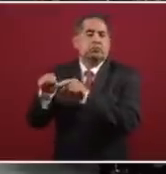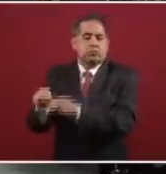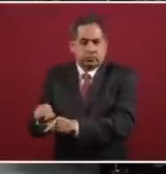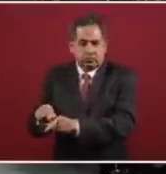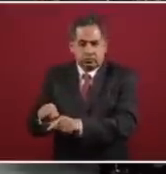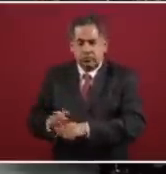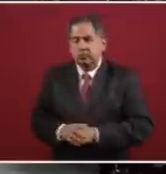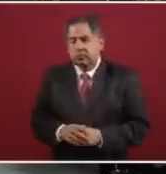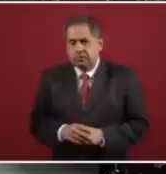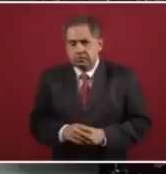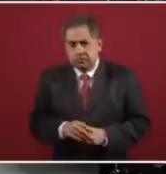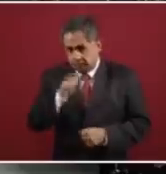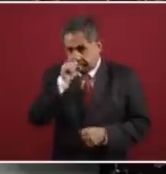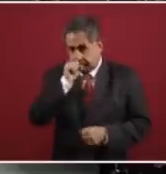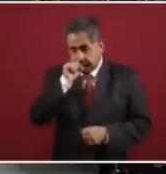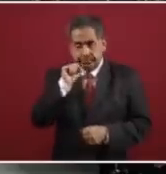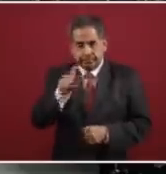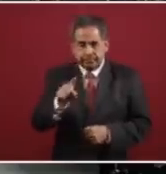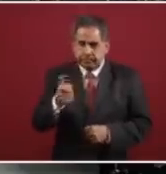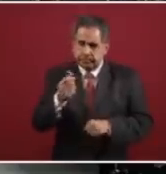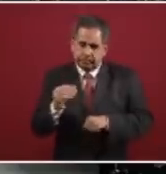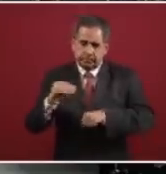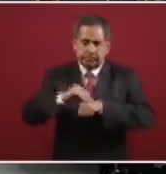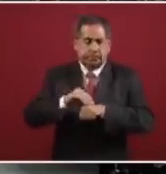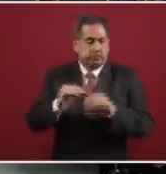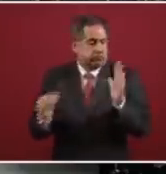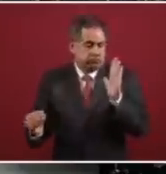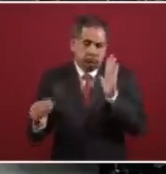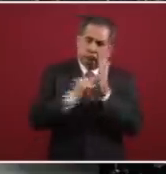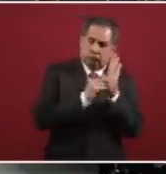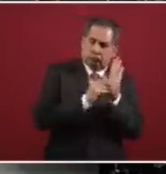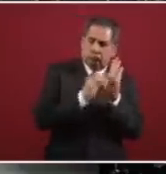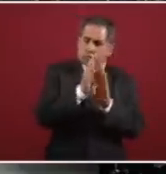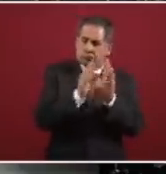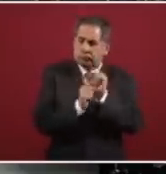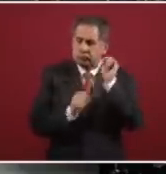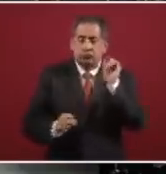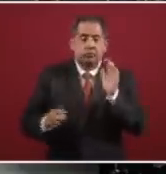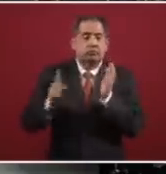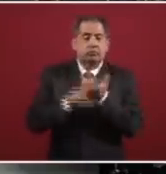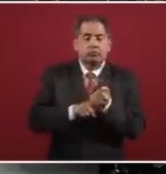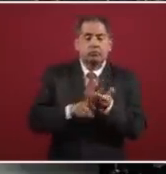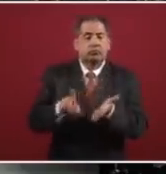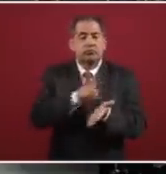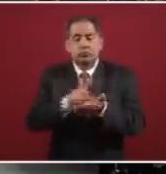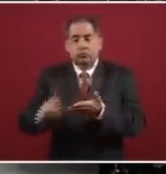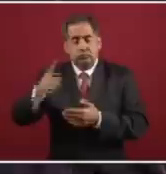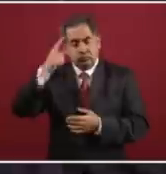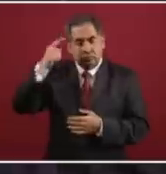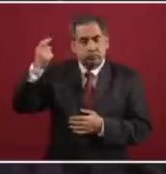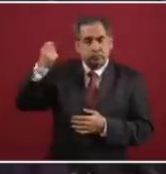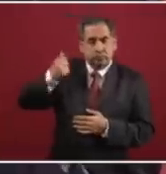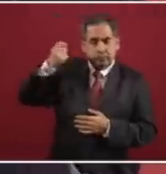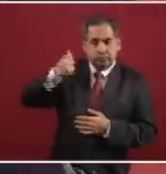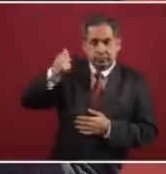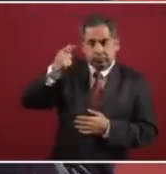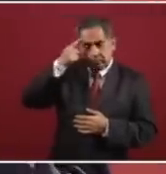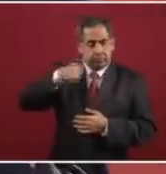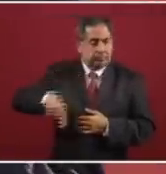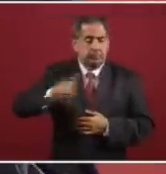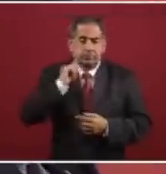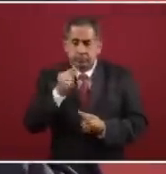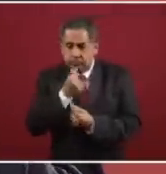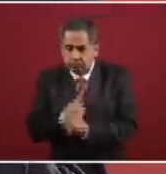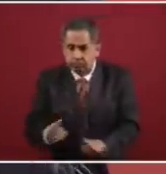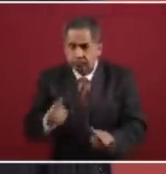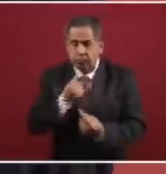También se va a elevar a rango constitucional el derecho a la pensión a niñas,